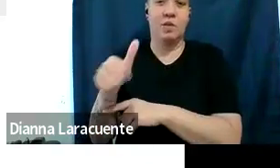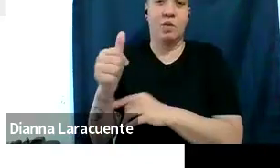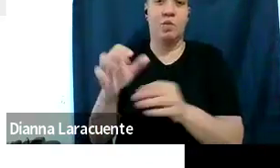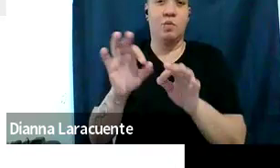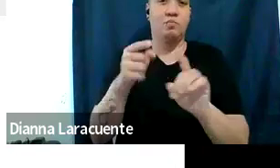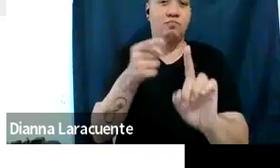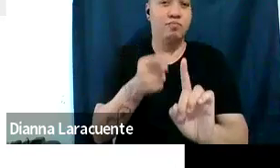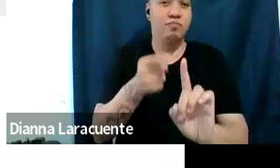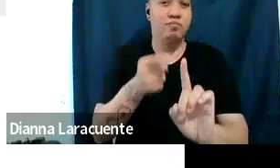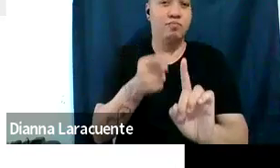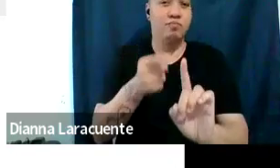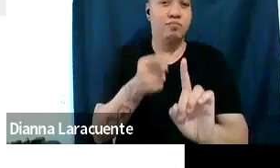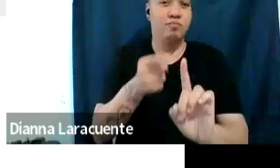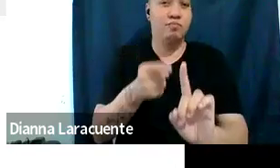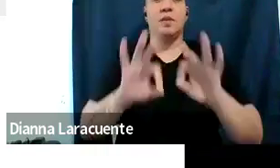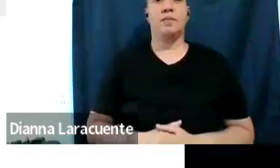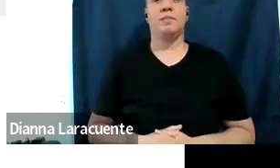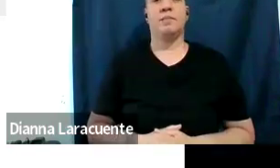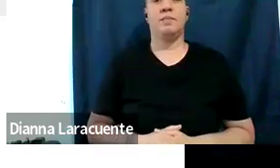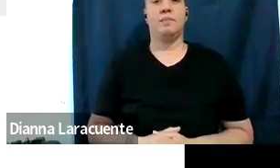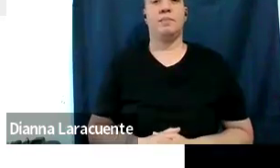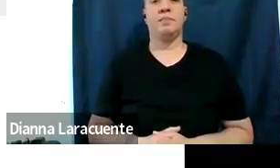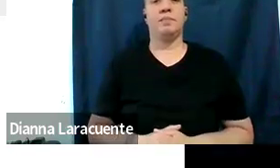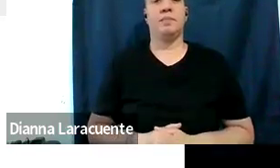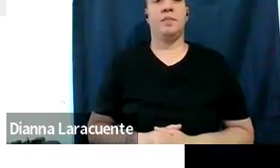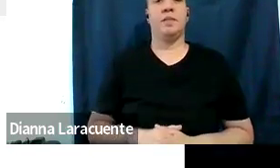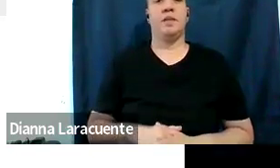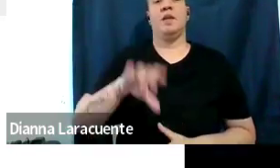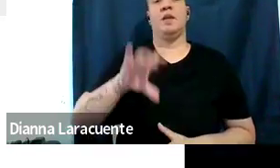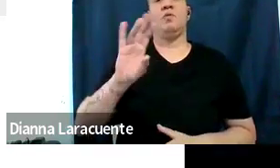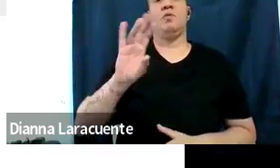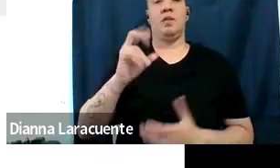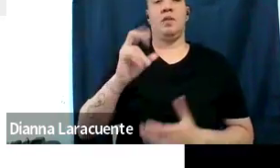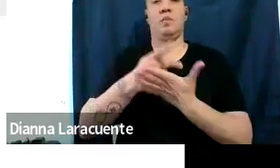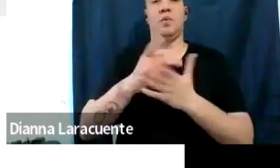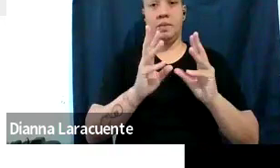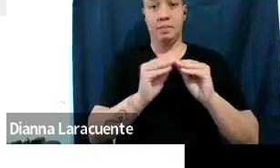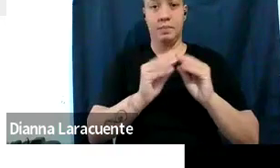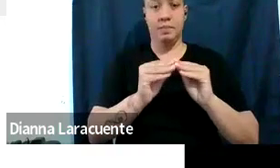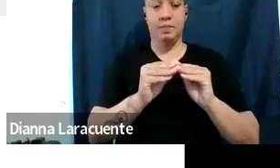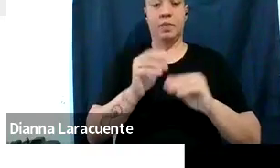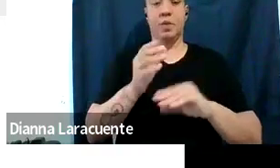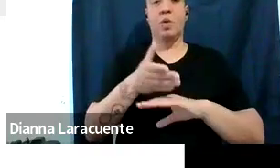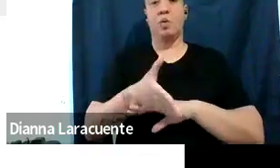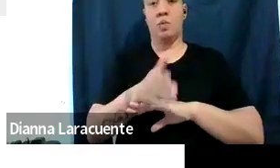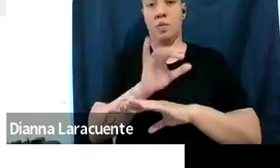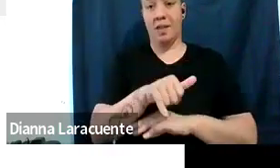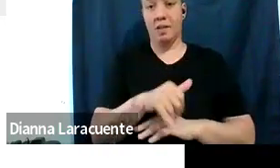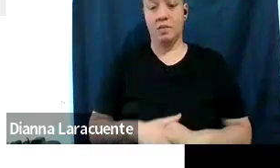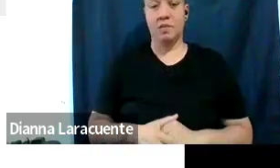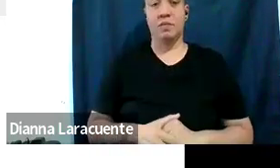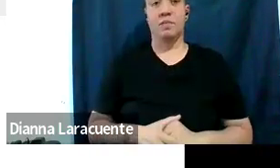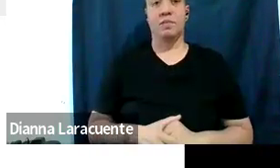importantes. Pero ya en el 87 que se aprueba la asamblea, después de que se aprueba la asamblea,